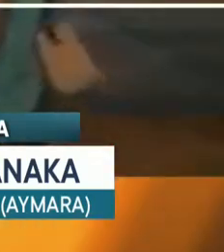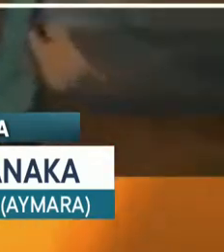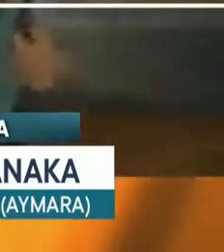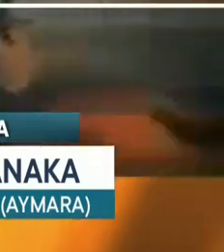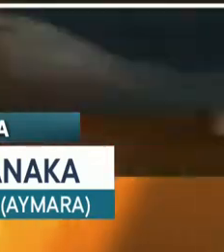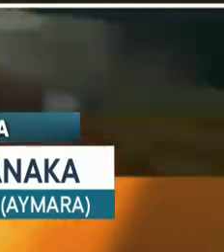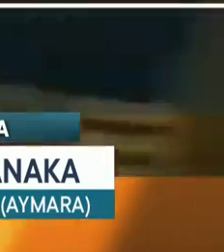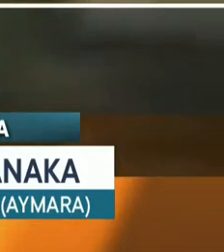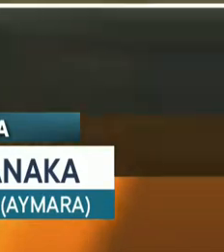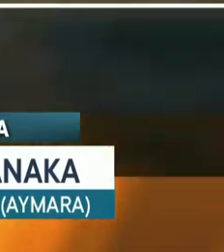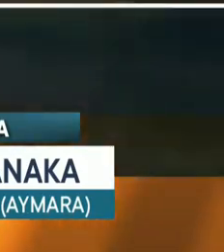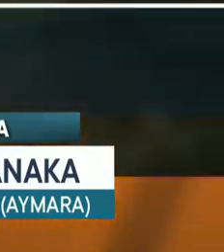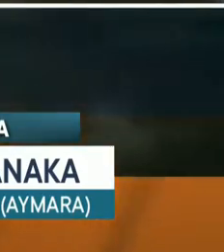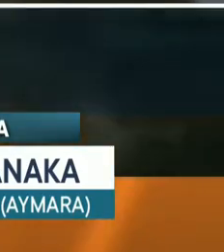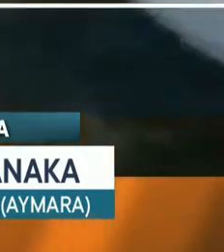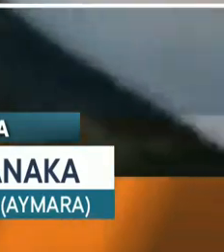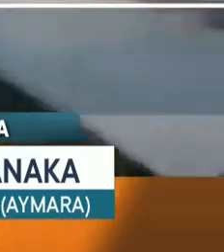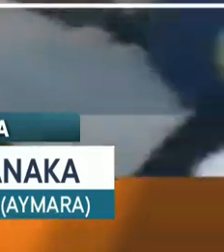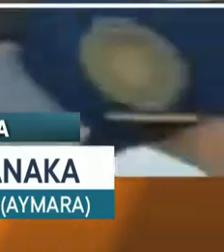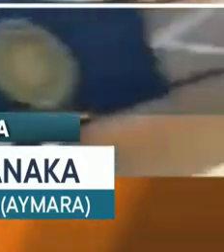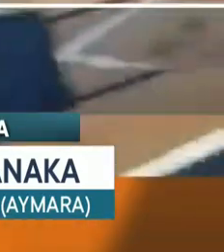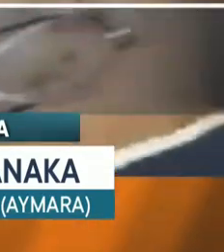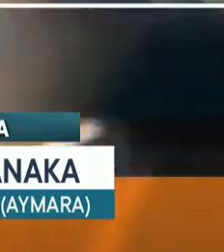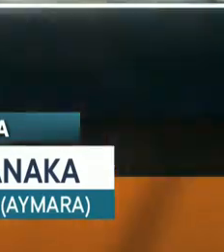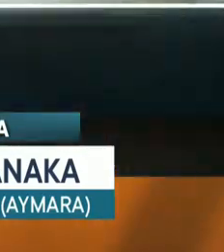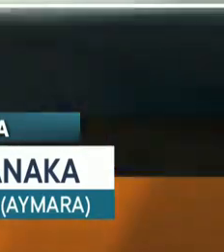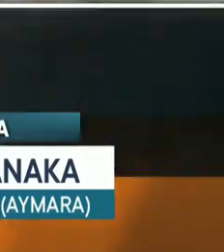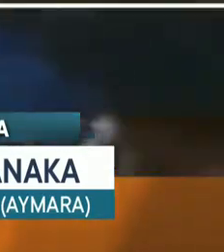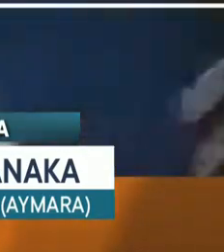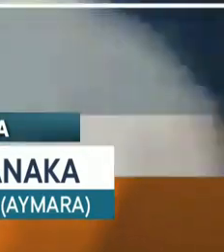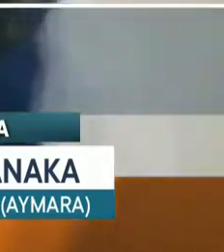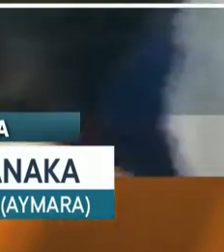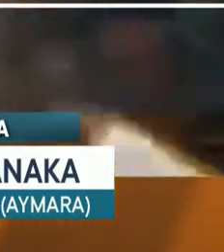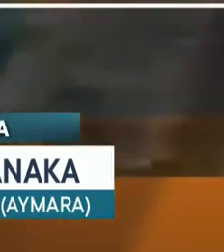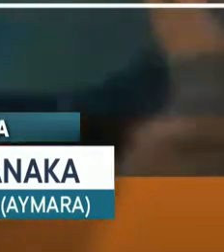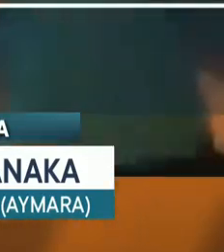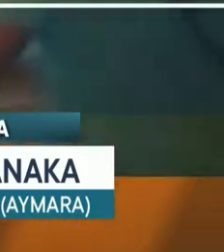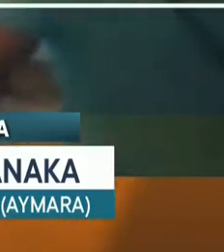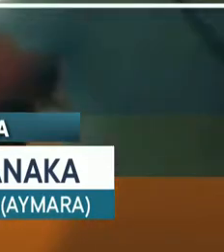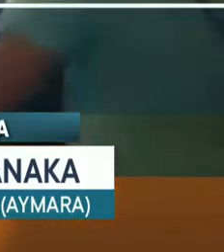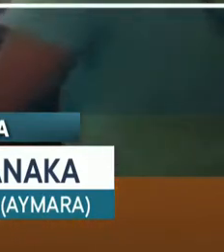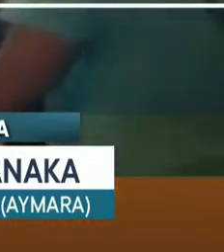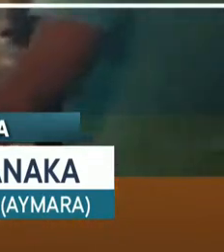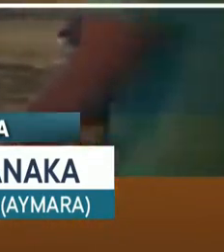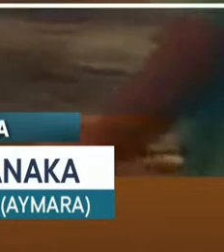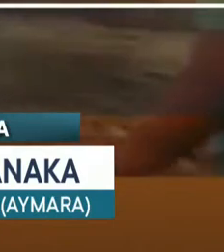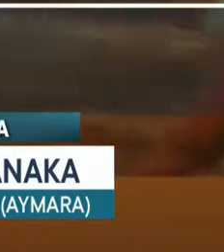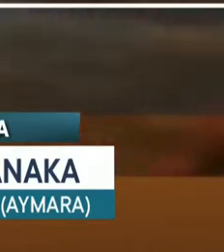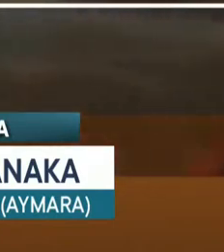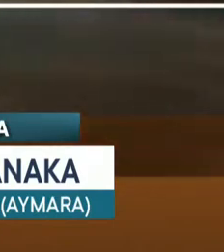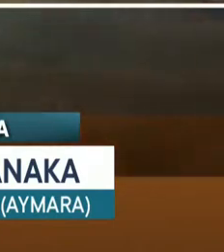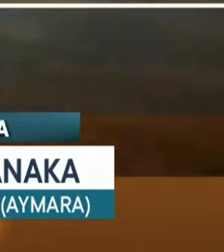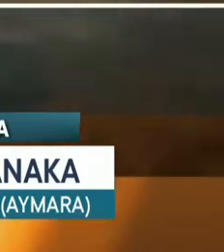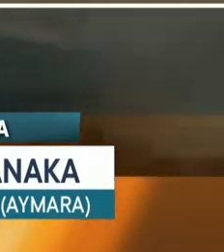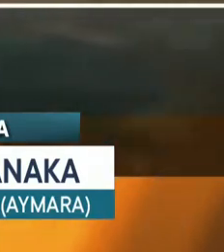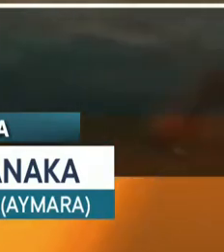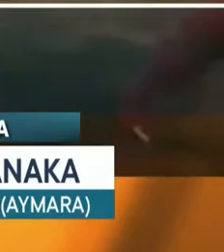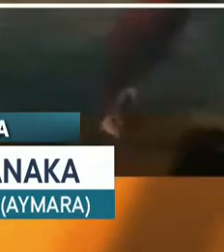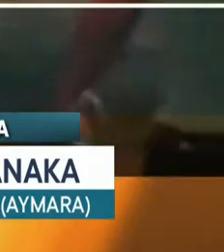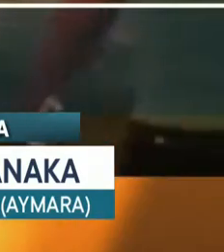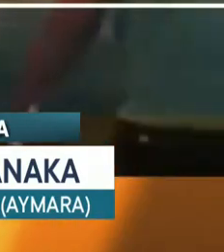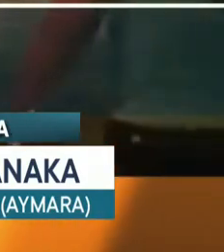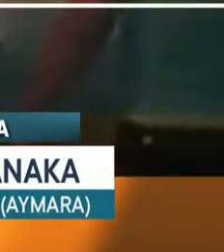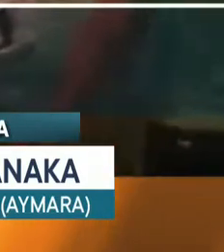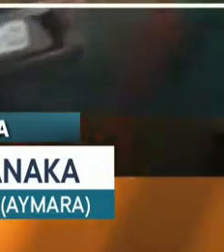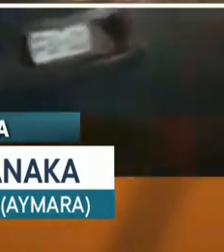Nakaru, Unicht, Asina, Jupanakaja, Hastaña, Munap, Hataina, Haukata, Ministerio Público, Ukata, Pita Jupanakaja